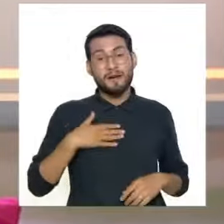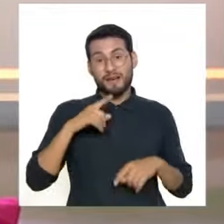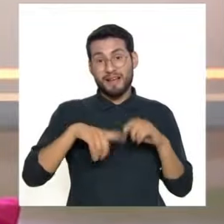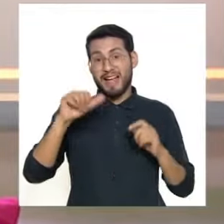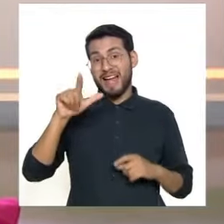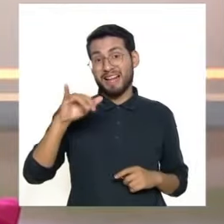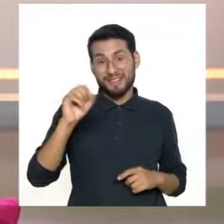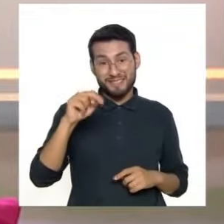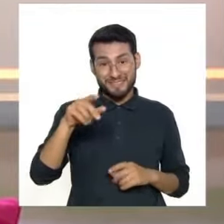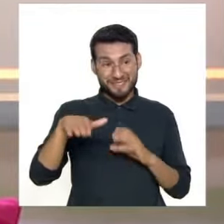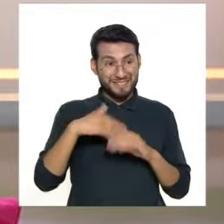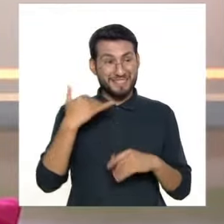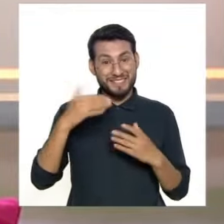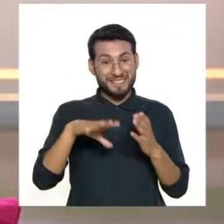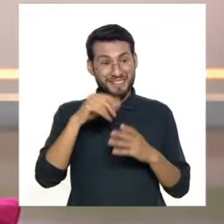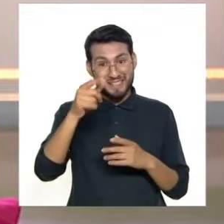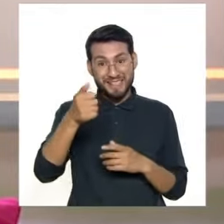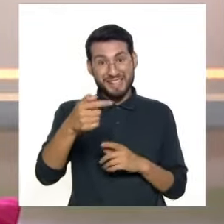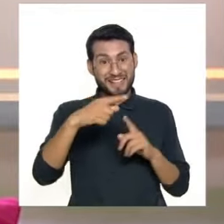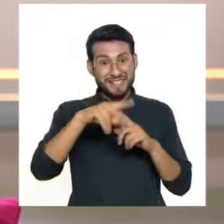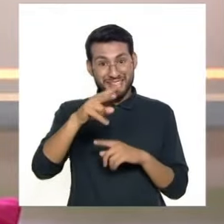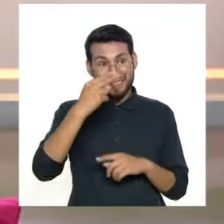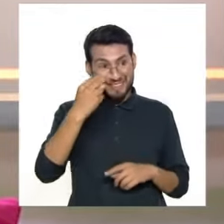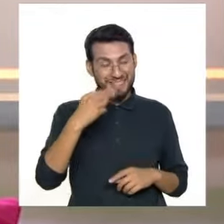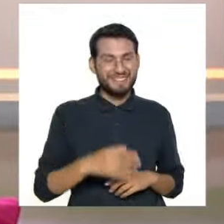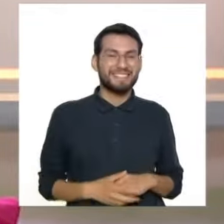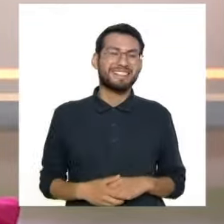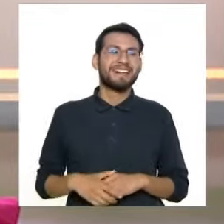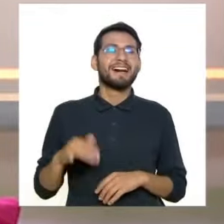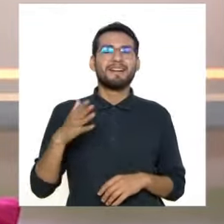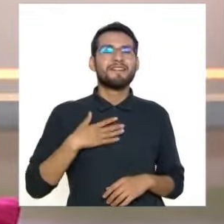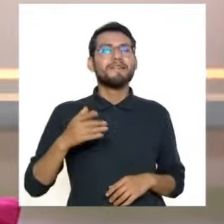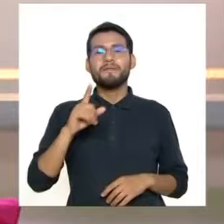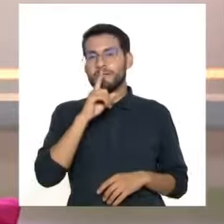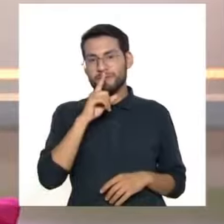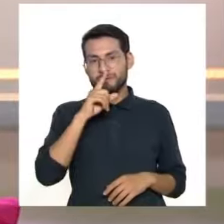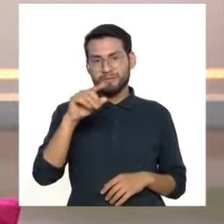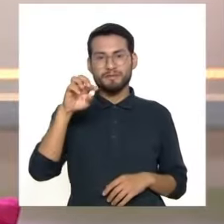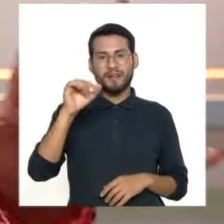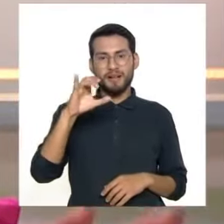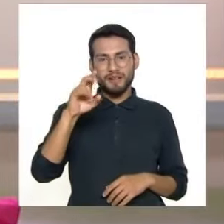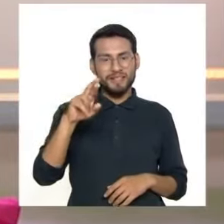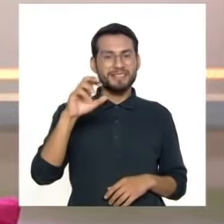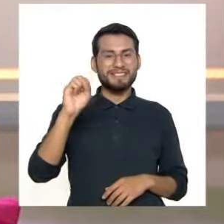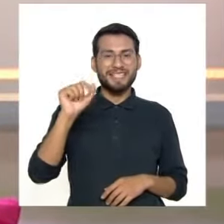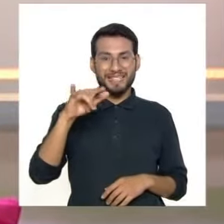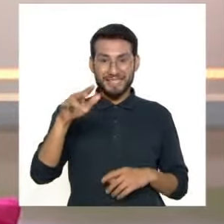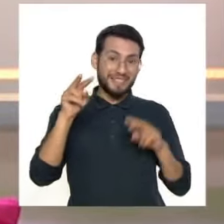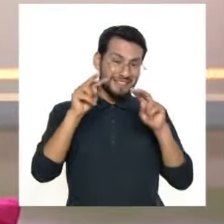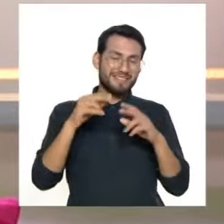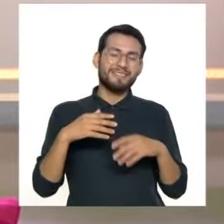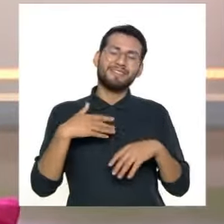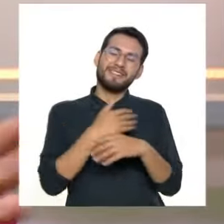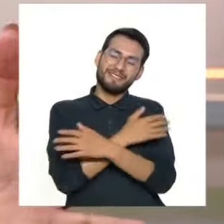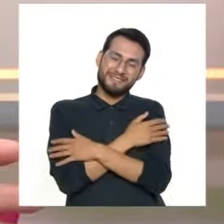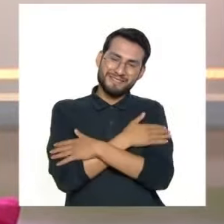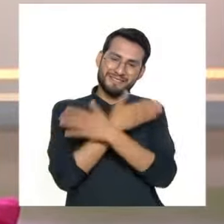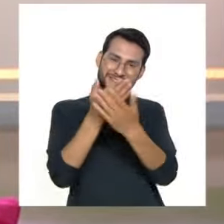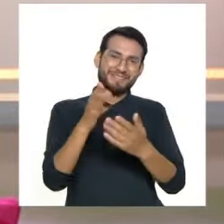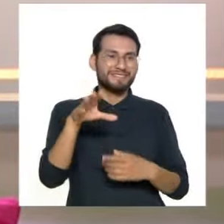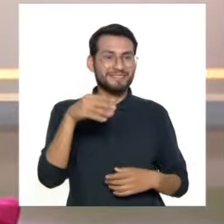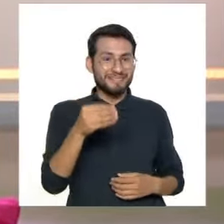Alison que me acaba de escribir que ya aprendieron la tele para ver Perú mi papá que está en pauer del sarazar están todos ahí bueno un abrazo para esa tierra